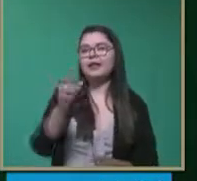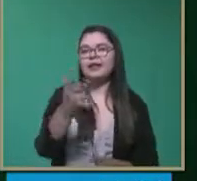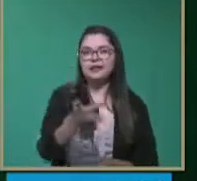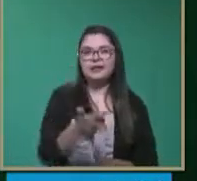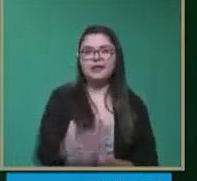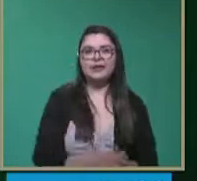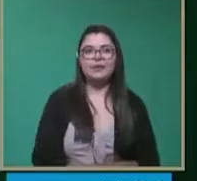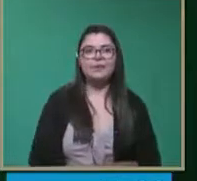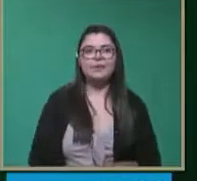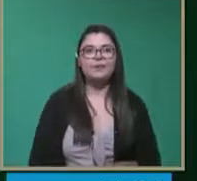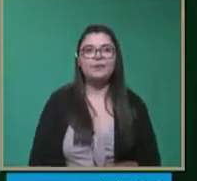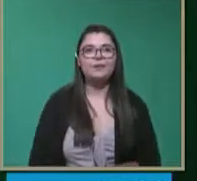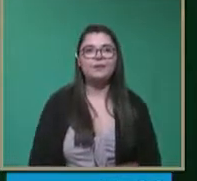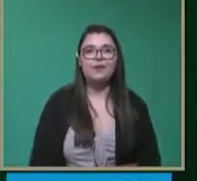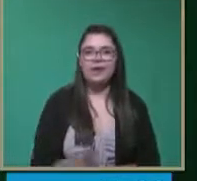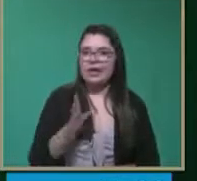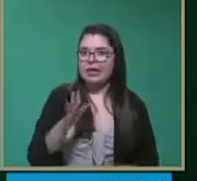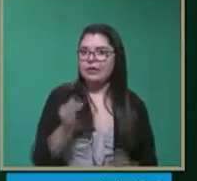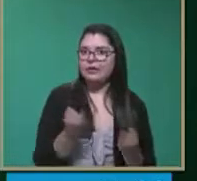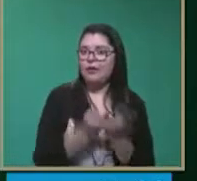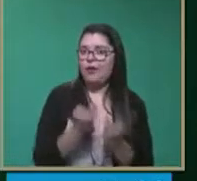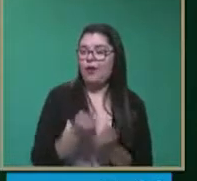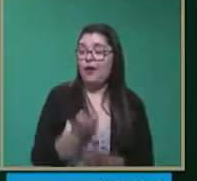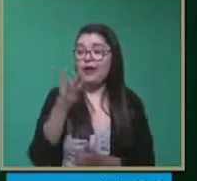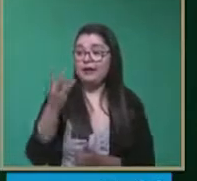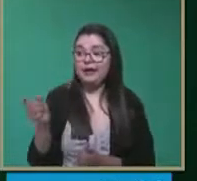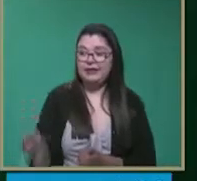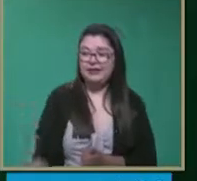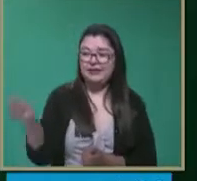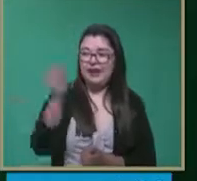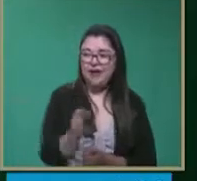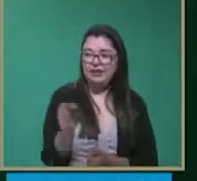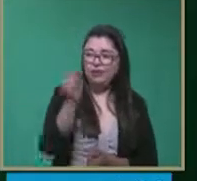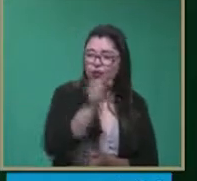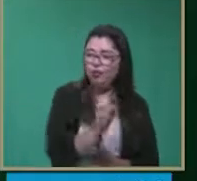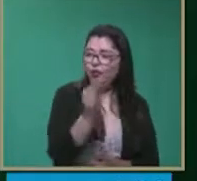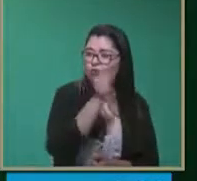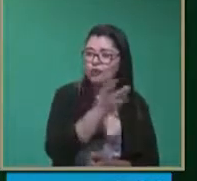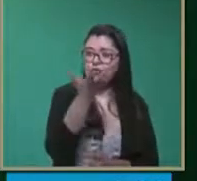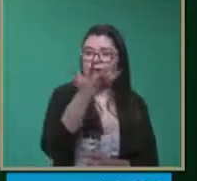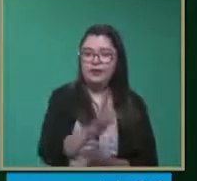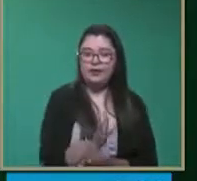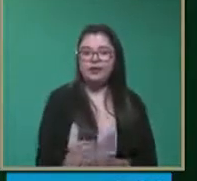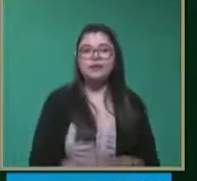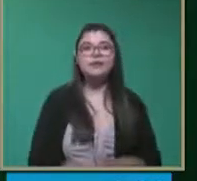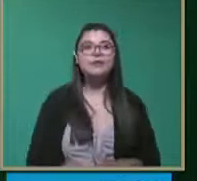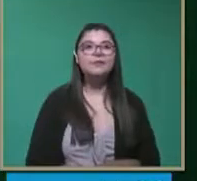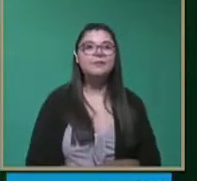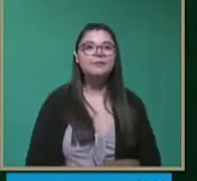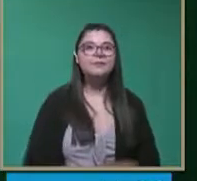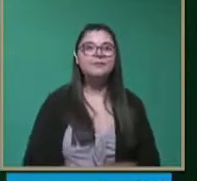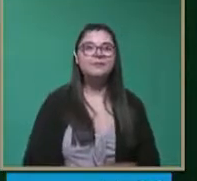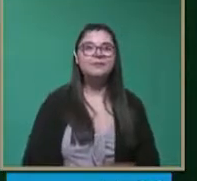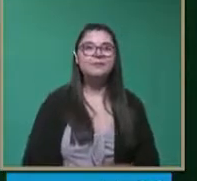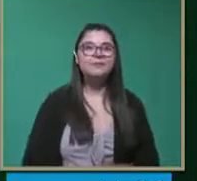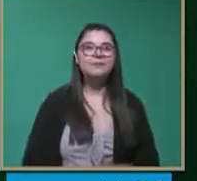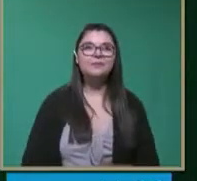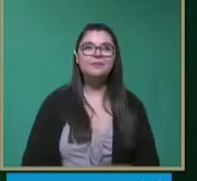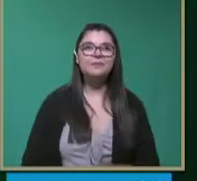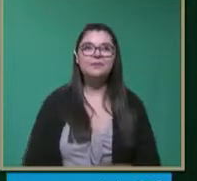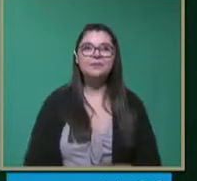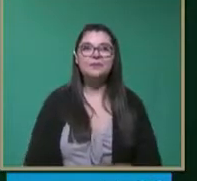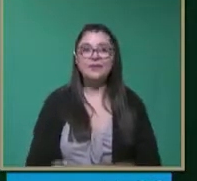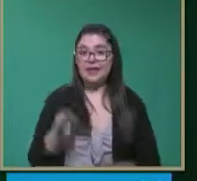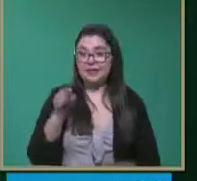37, que fueron tres saltos grandes. Cada salto mide 10, ¿verdad? Muy bien. Y es así como